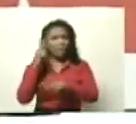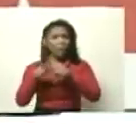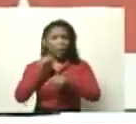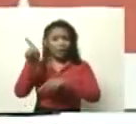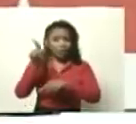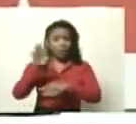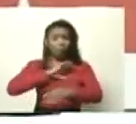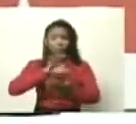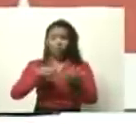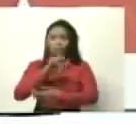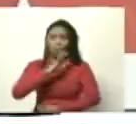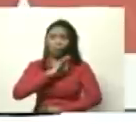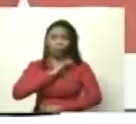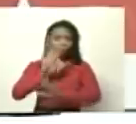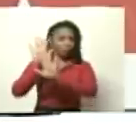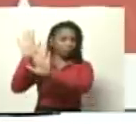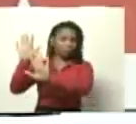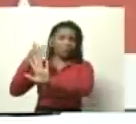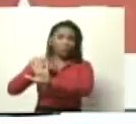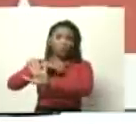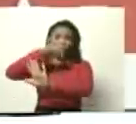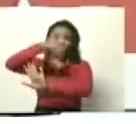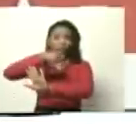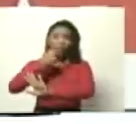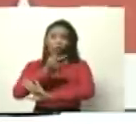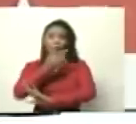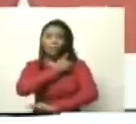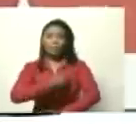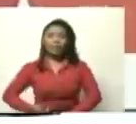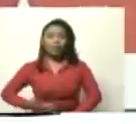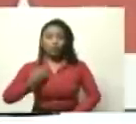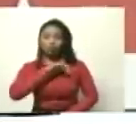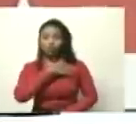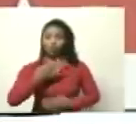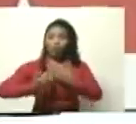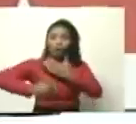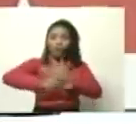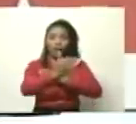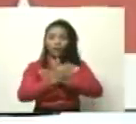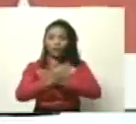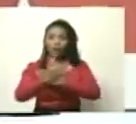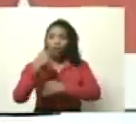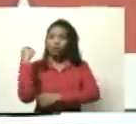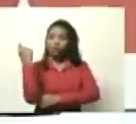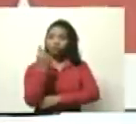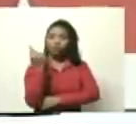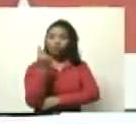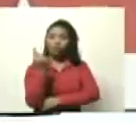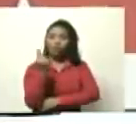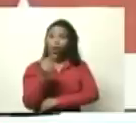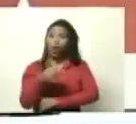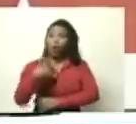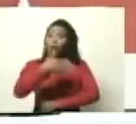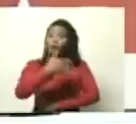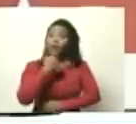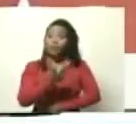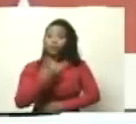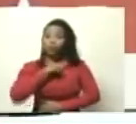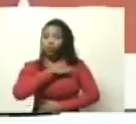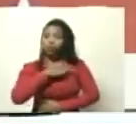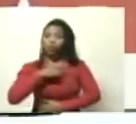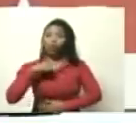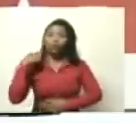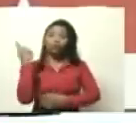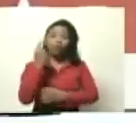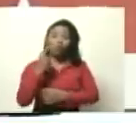ellos. En verdad aquí hemos, como dijo nuestro presidente, hemos salido adelante solos. Y cuando decimos solos, es con el